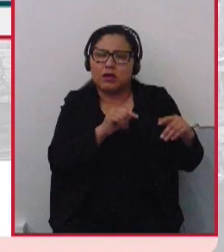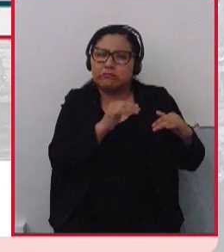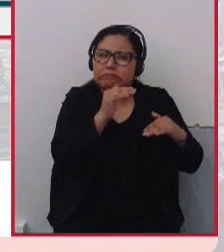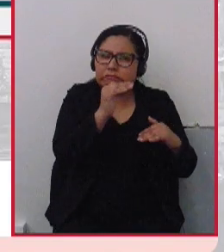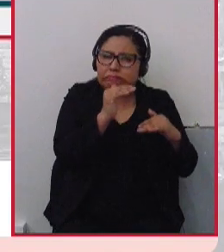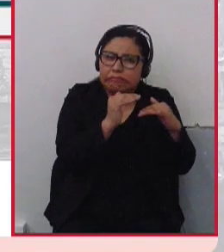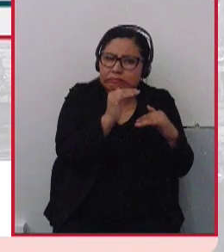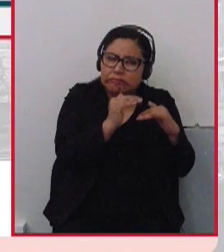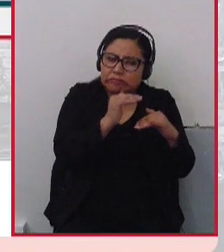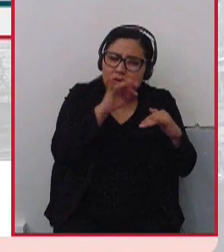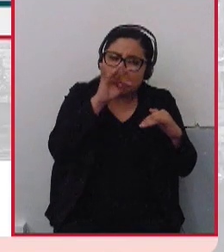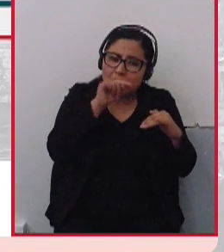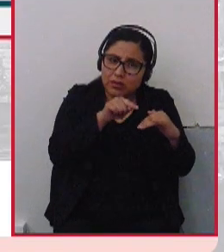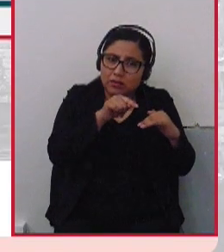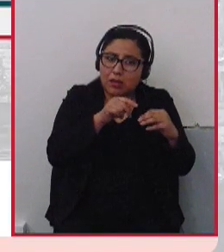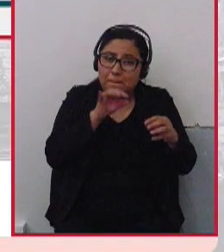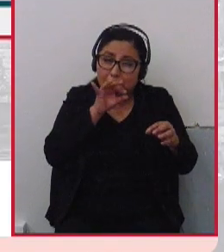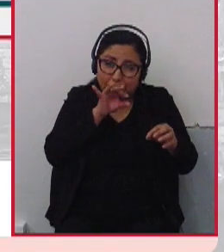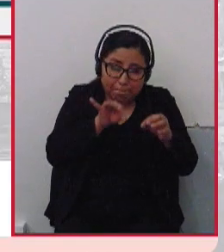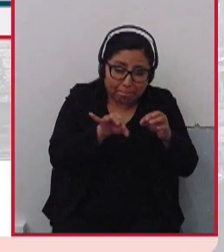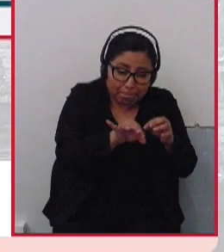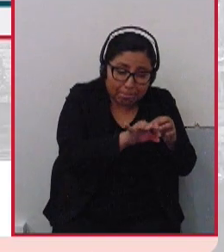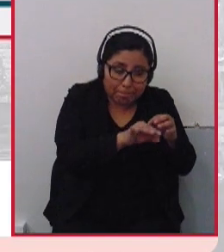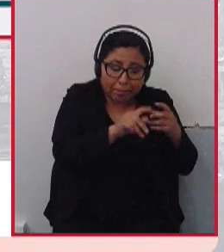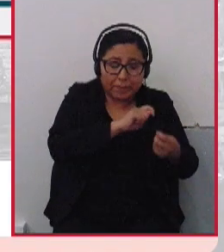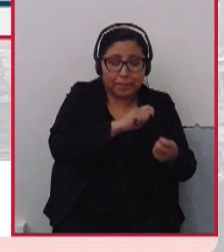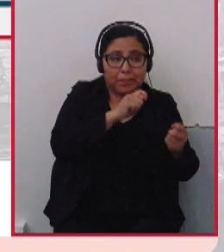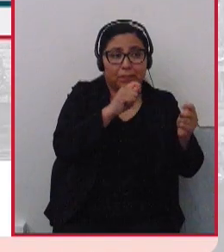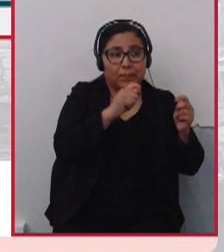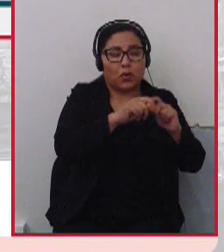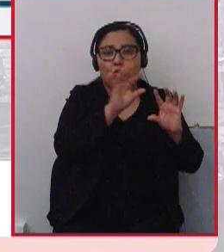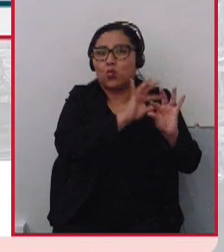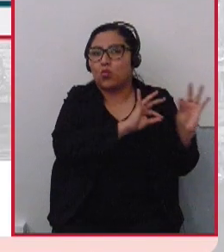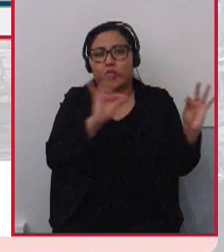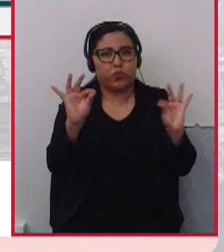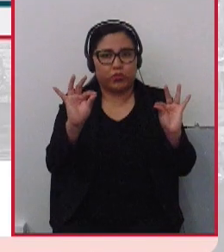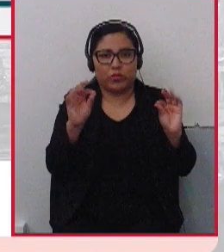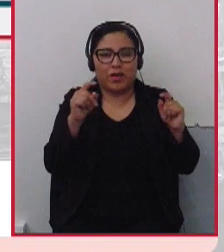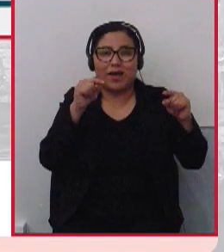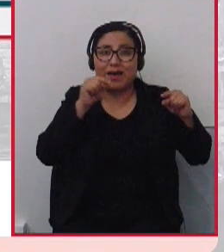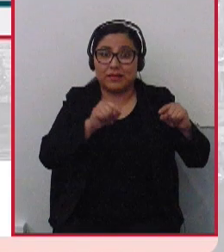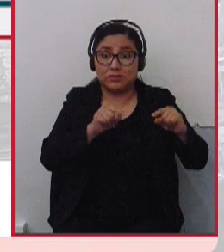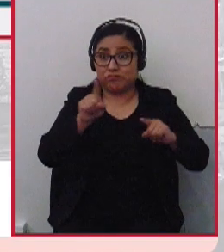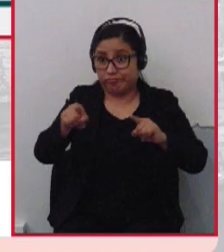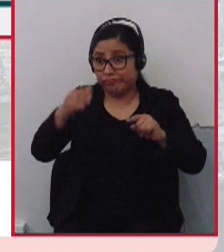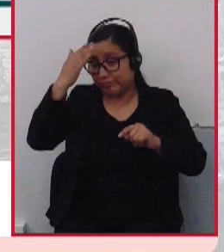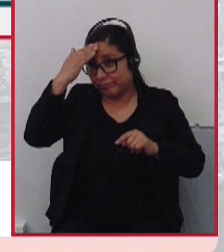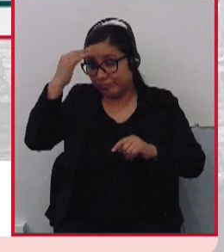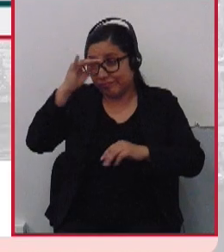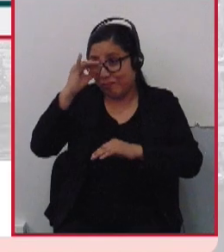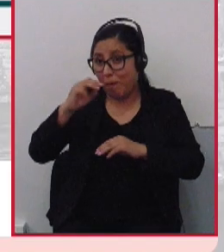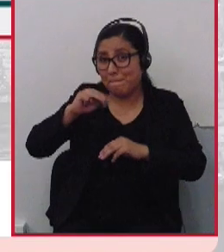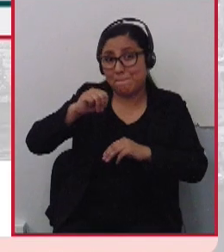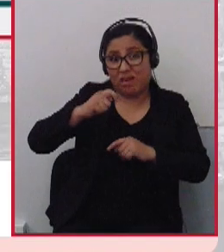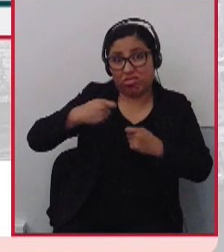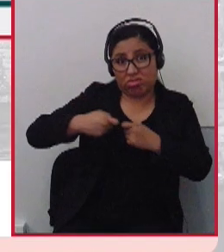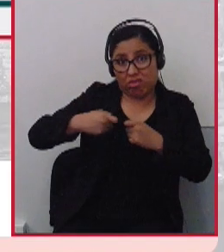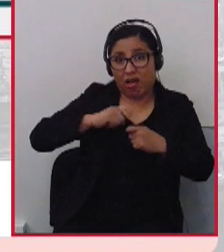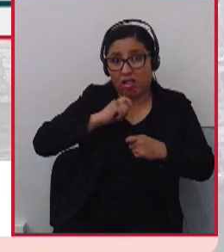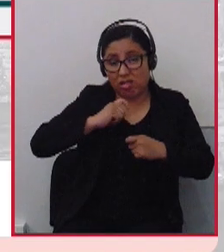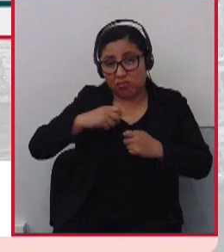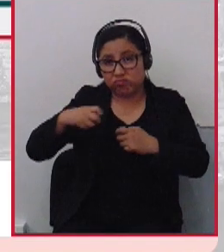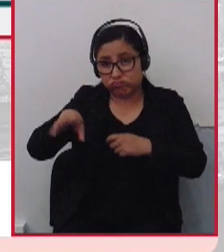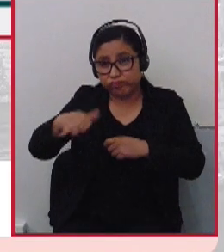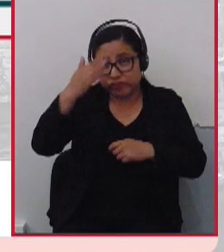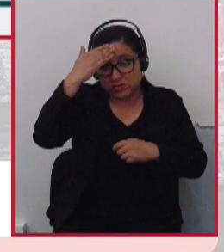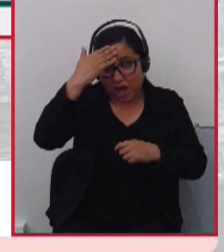rango específico donde la partícula logra su optimización en la recuperación. Todo metalurgista o procesista busca ese rango y optimiza, y